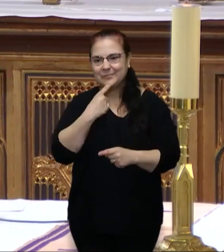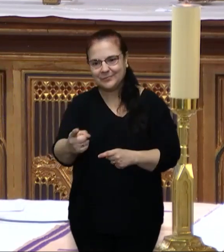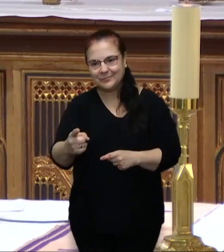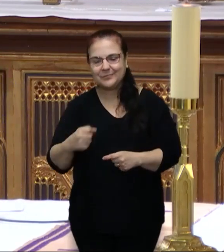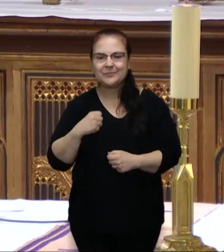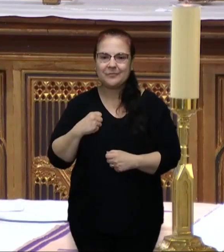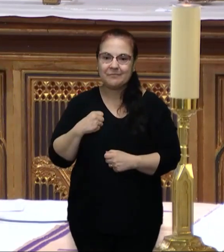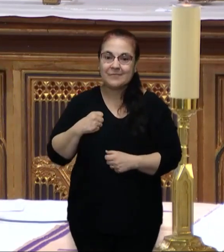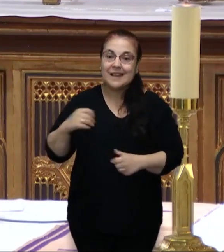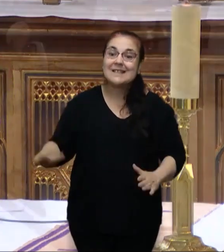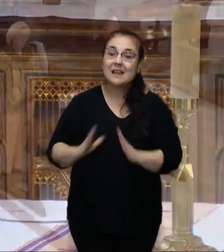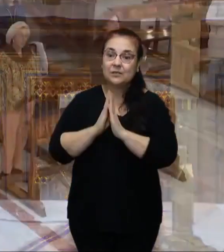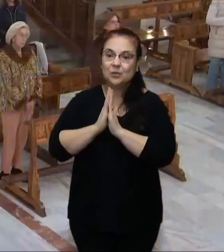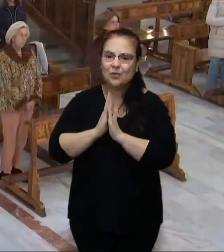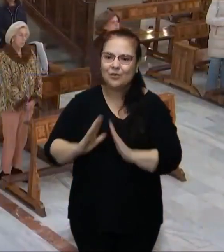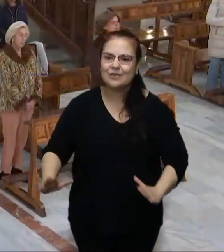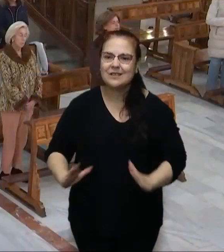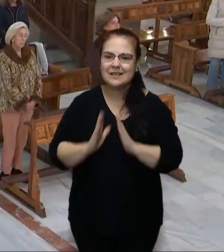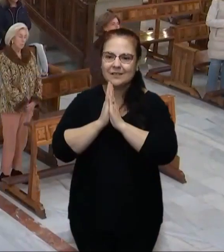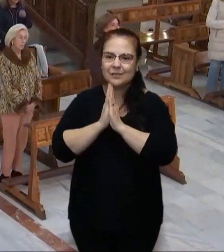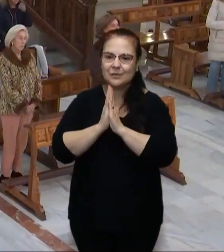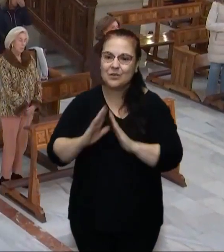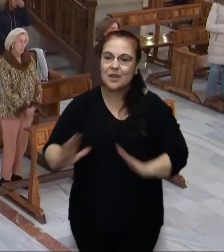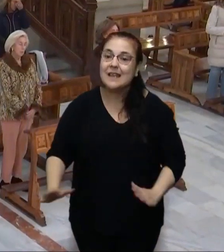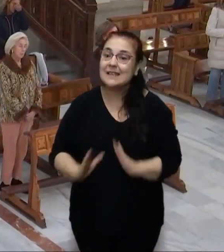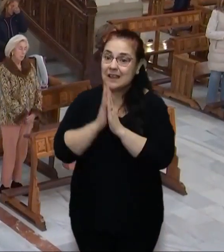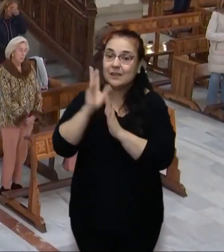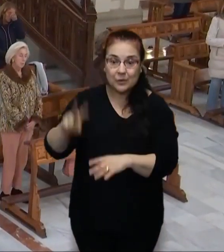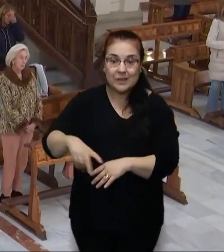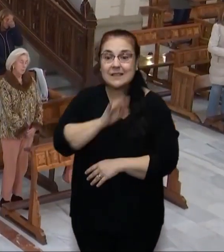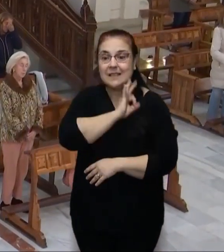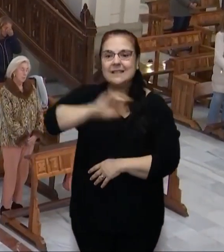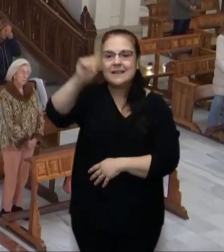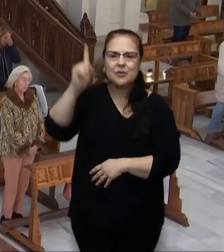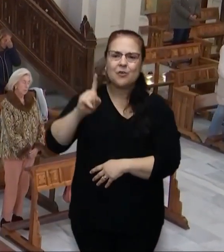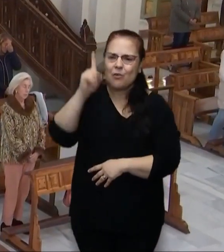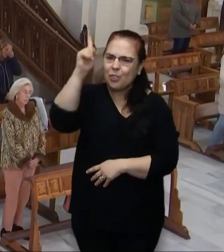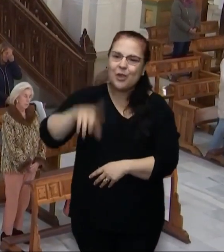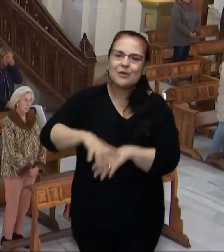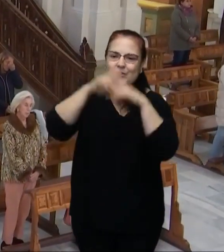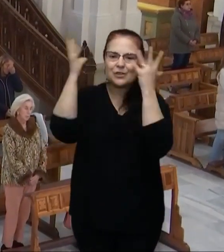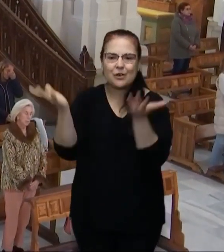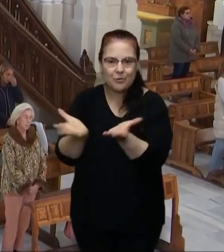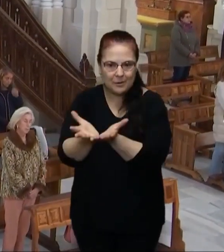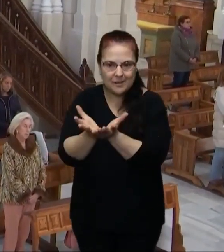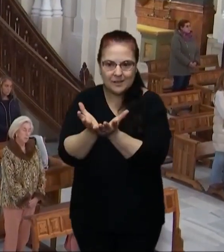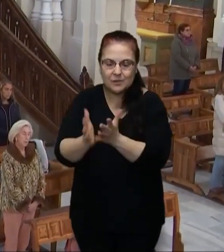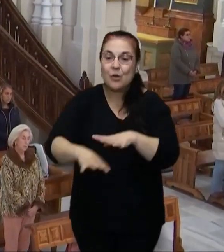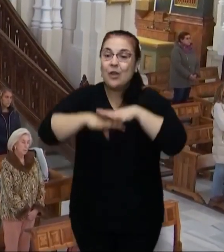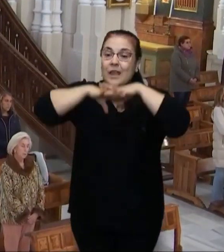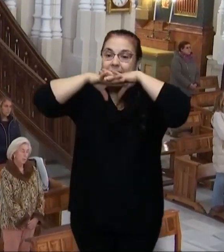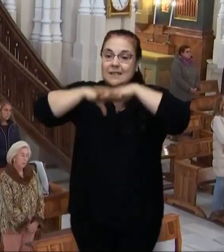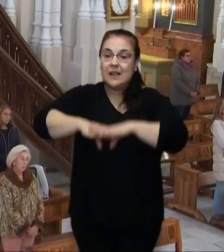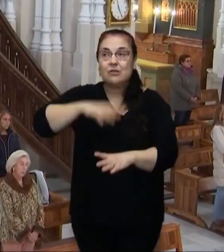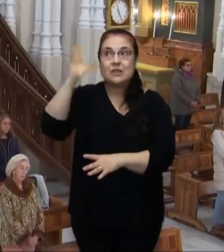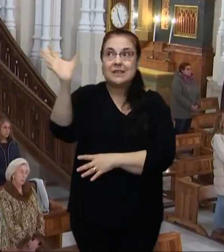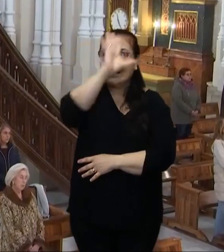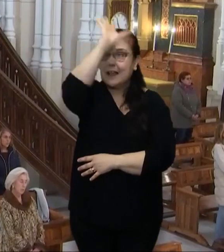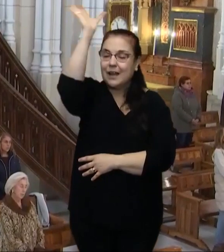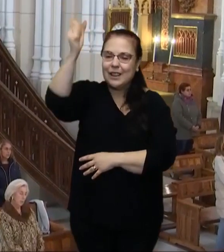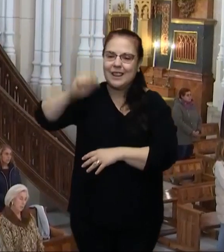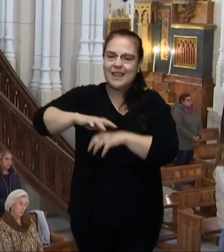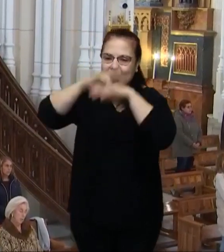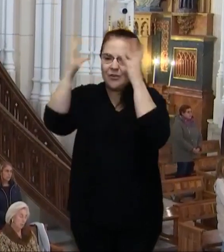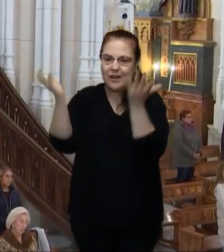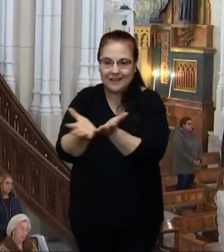sin cesar: Santo, santo, santo es el Señor, Dios del universo, llenos